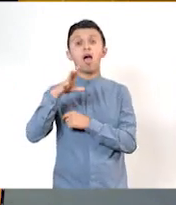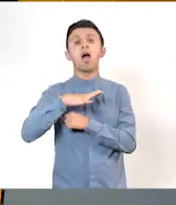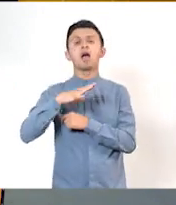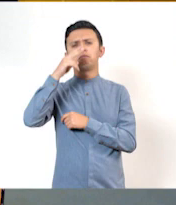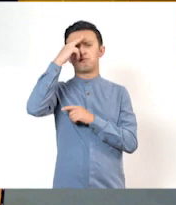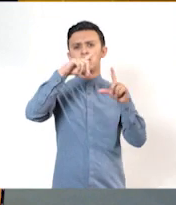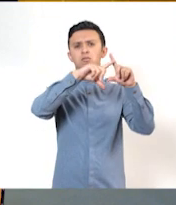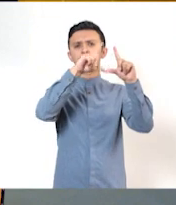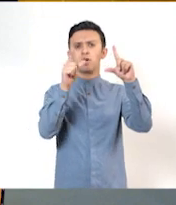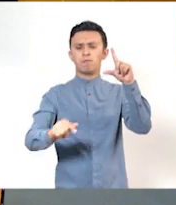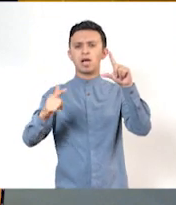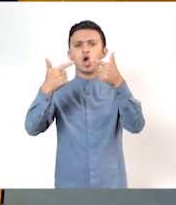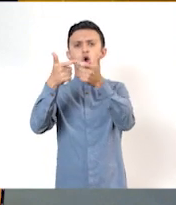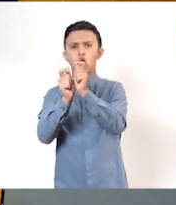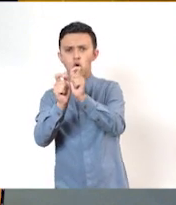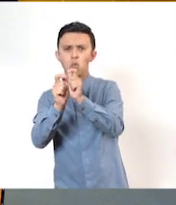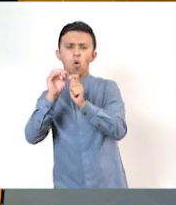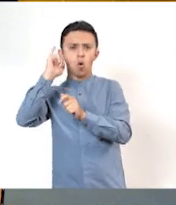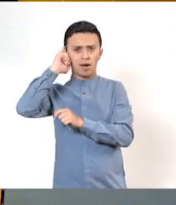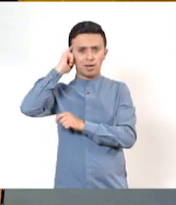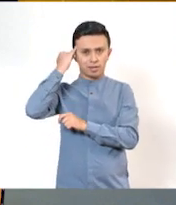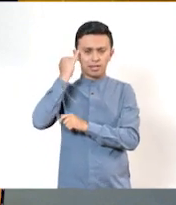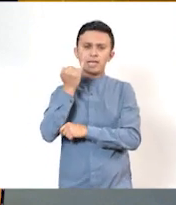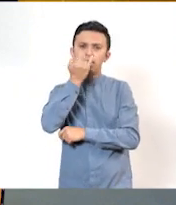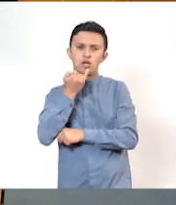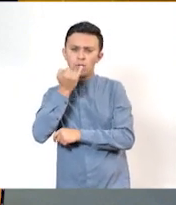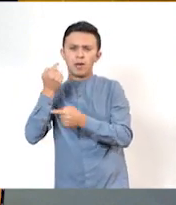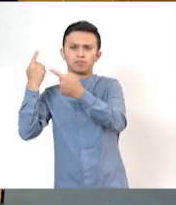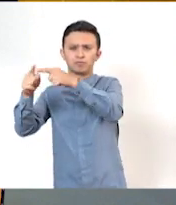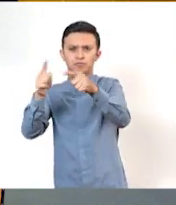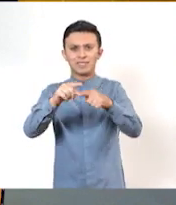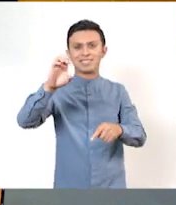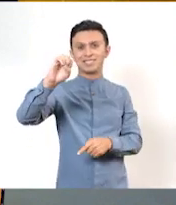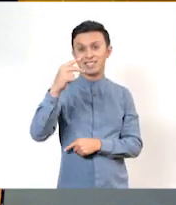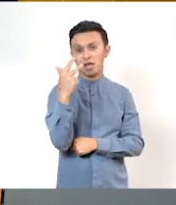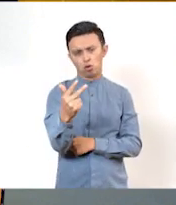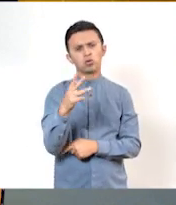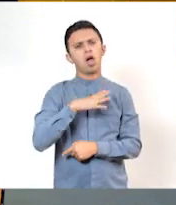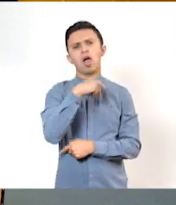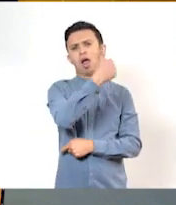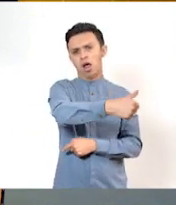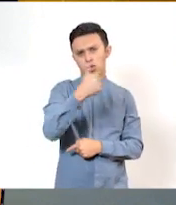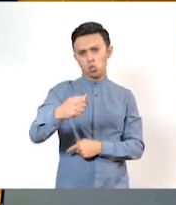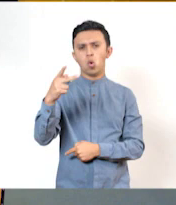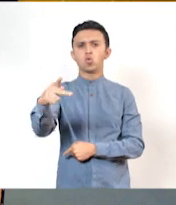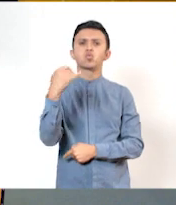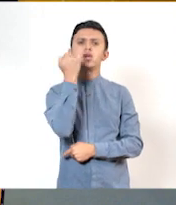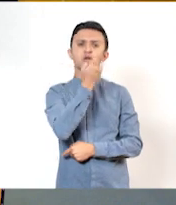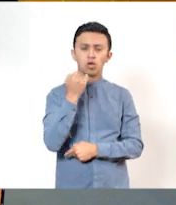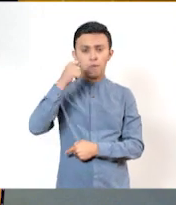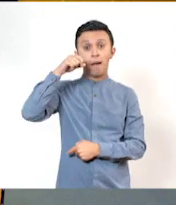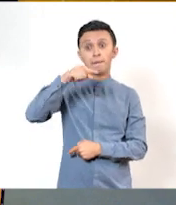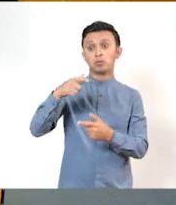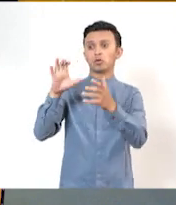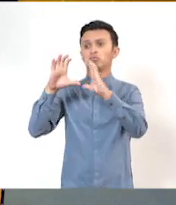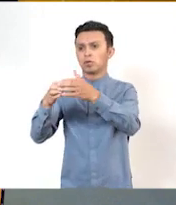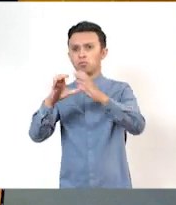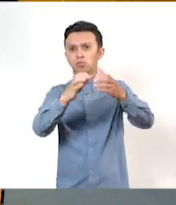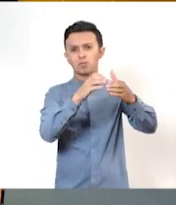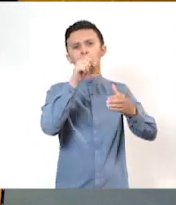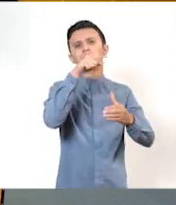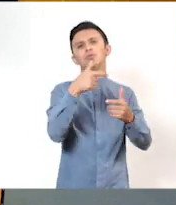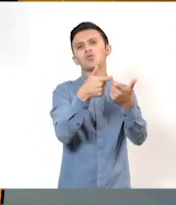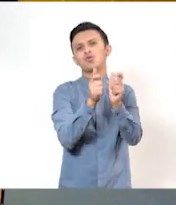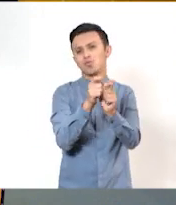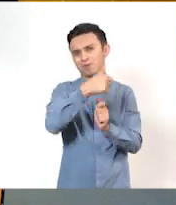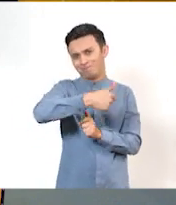hay 68 agrupaciones lingüísticas, las cuales reúnen distintas lenguas por región y por grupo étnico. Qué